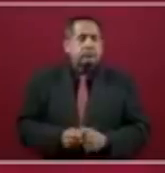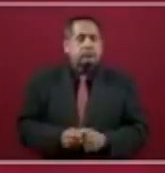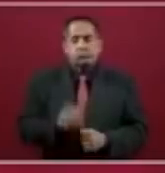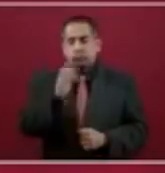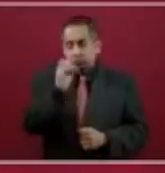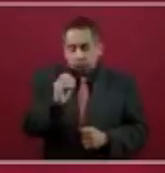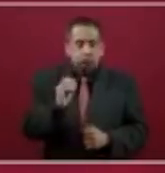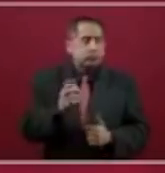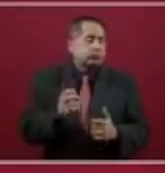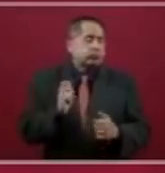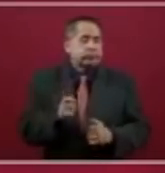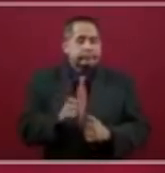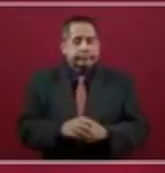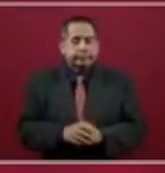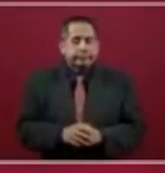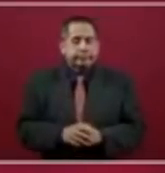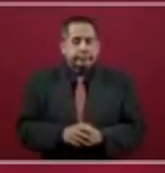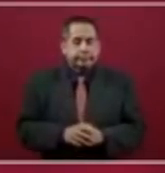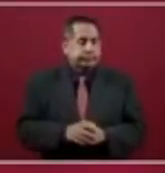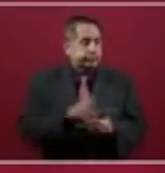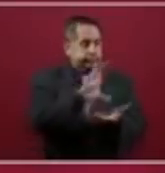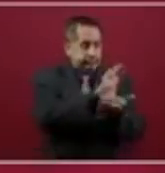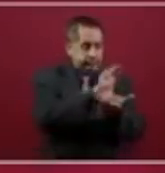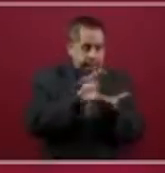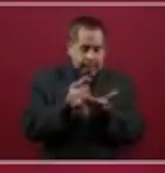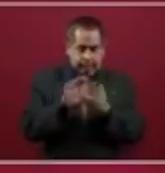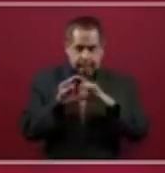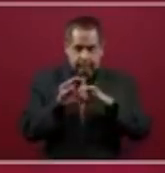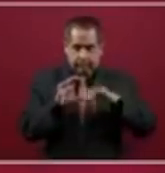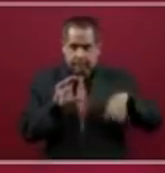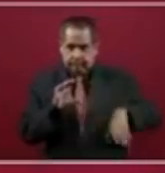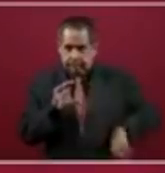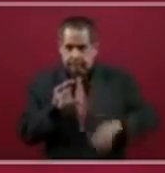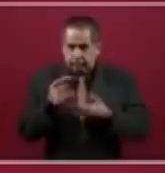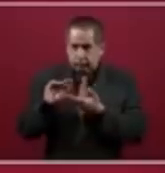los recursos no llegaban completos.